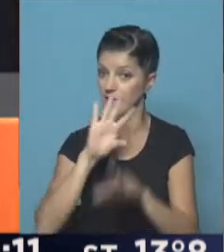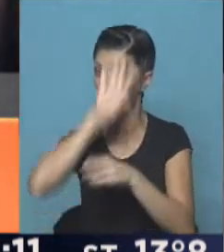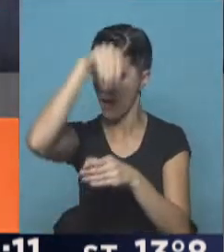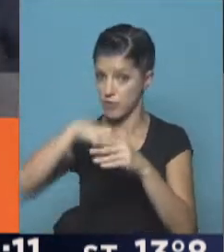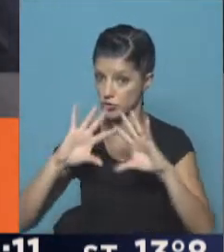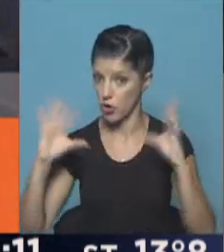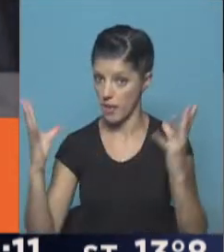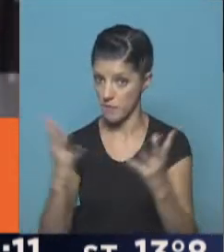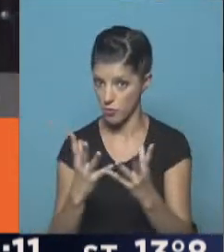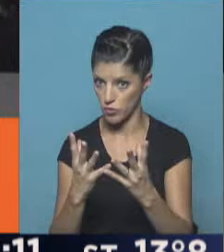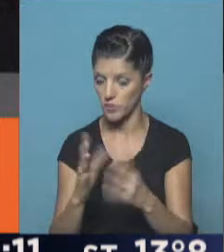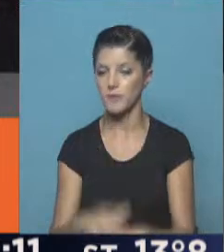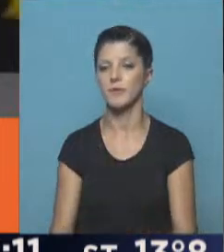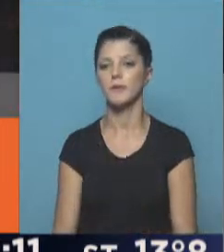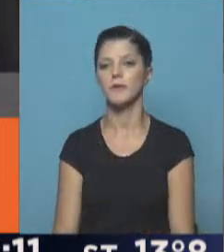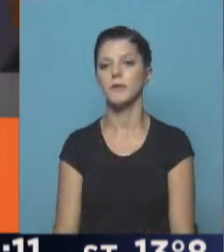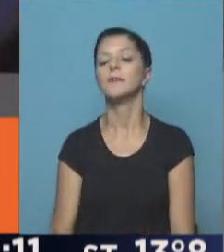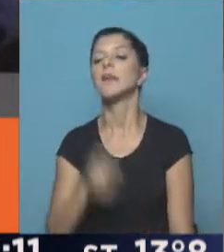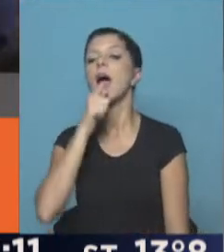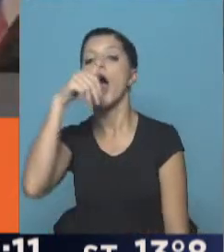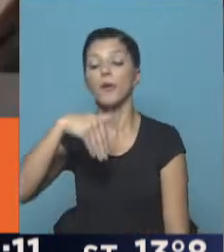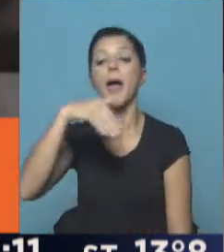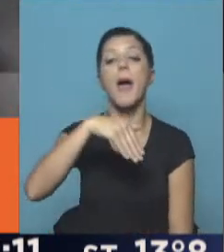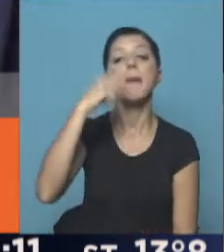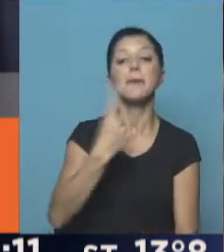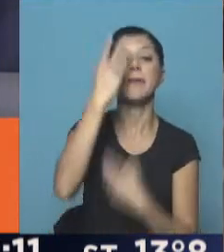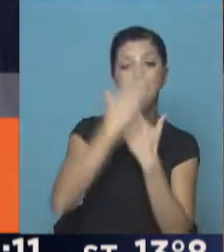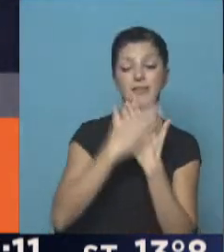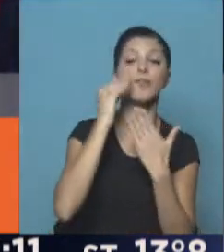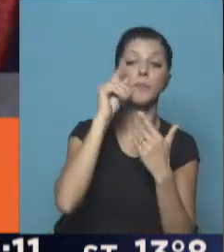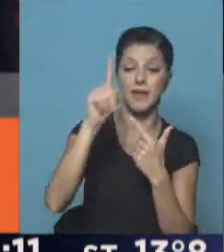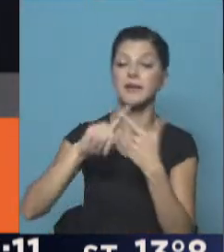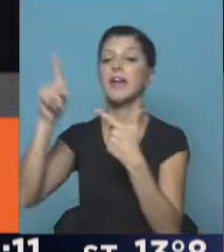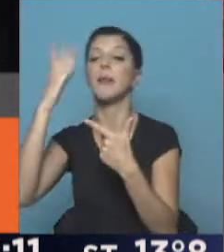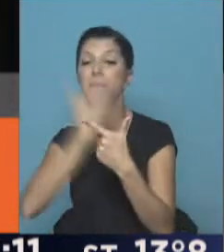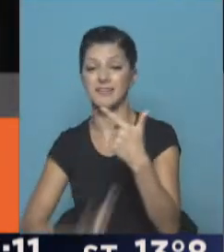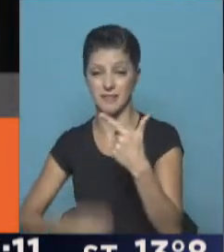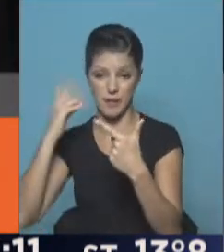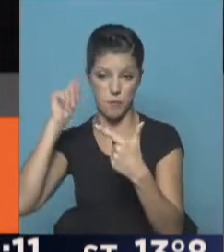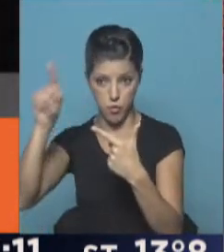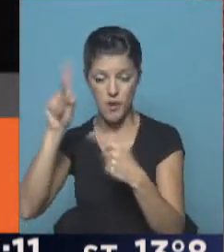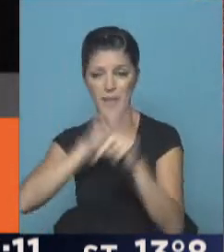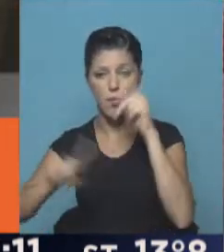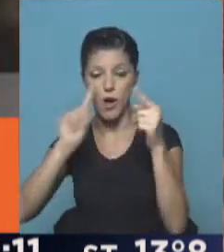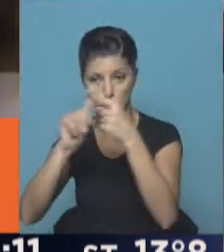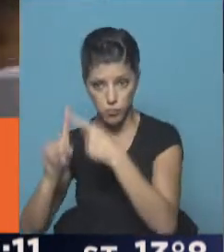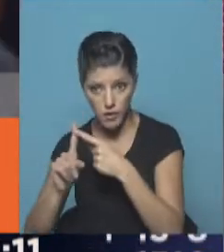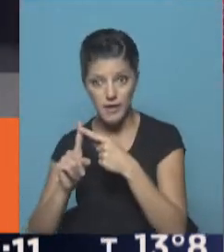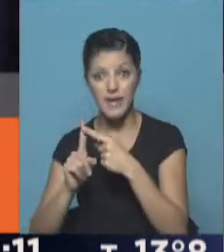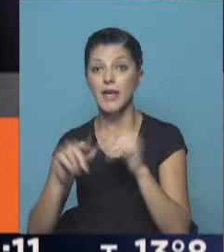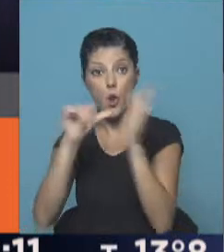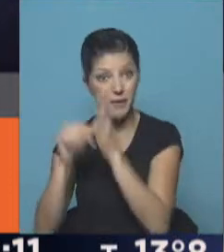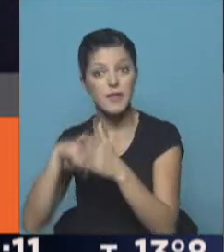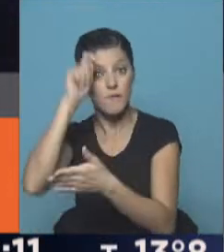eje Mercron, ¿sí? Merkel y Macron, sí, que busca tender puentes, el Acuerdo de París, que no solamente lo firman o lo ratifican los países,